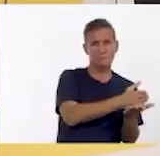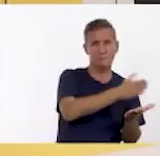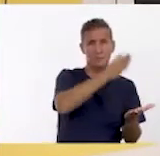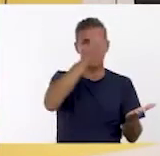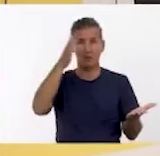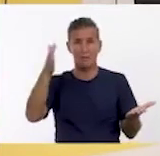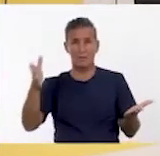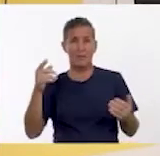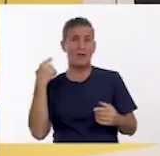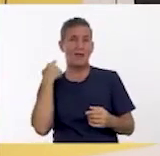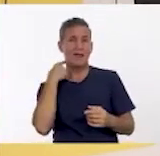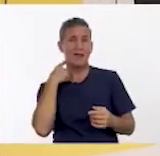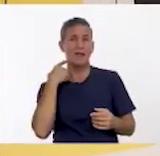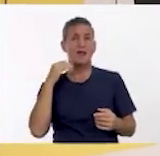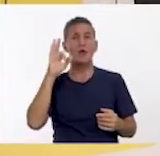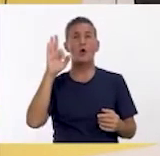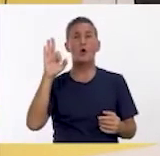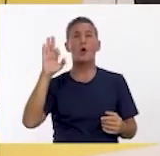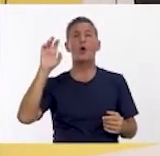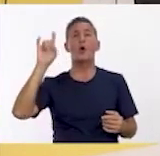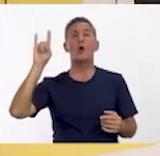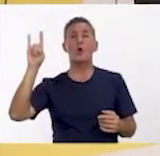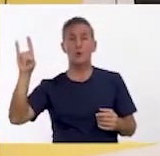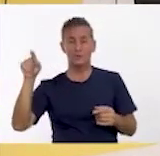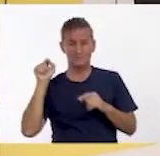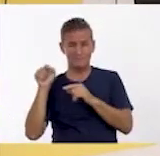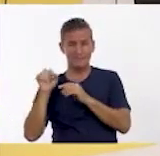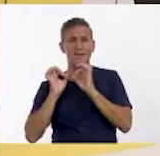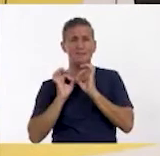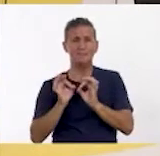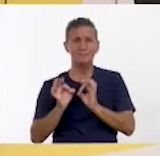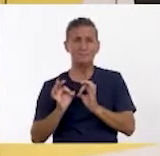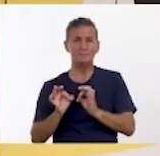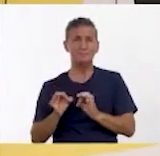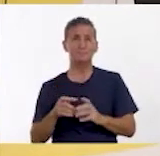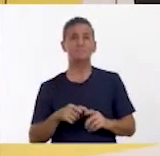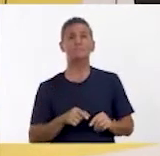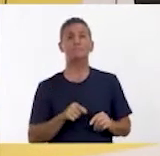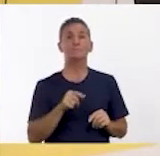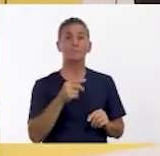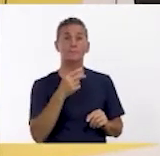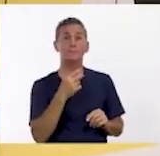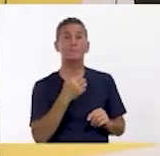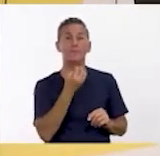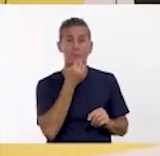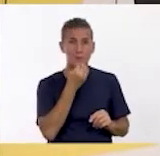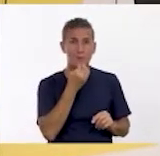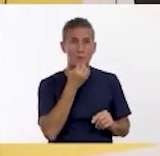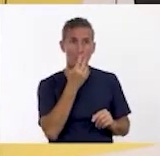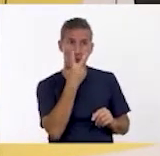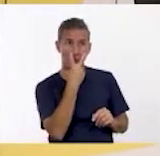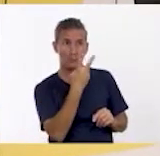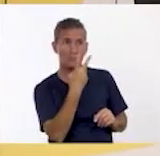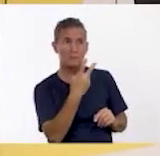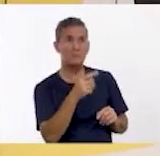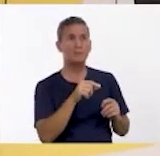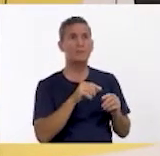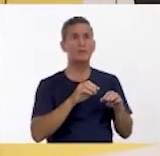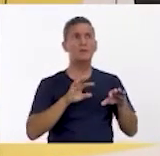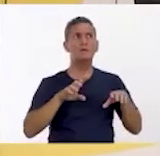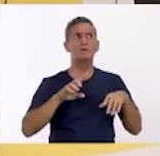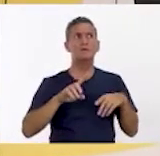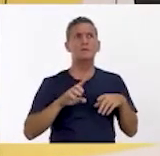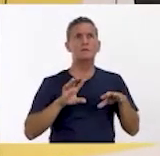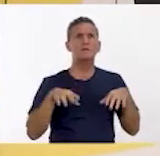Y ahí mismo podemos destacar cómo hay un salto. ¿Qué pasó después del